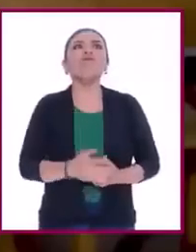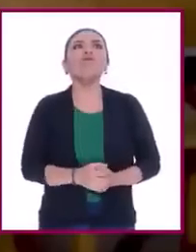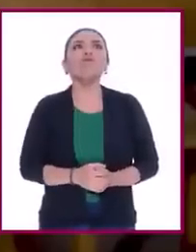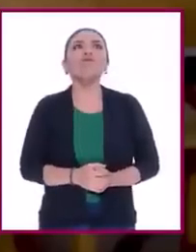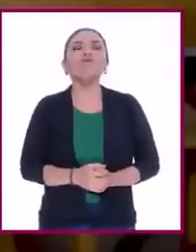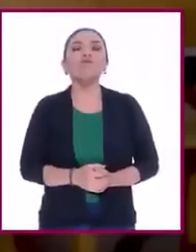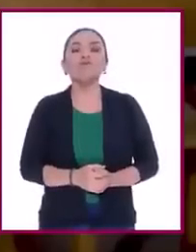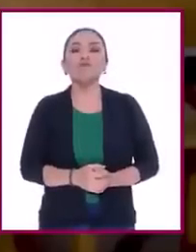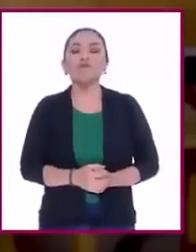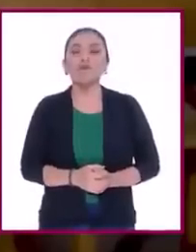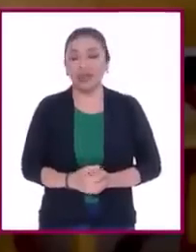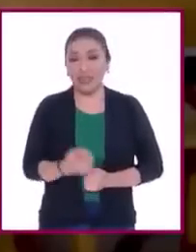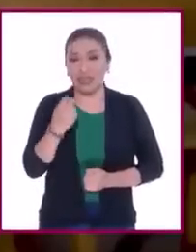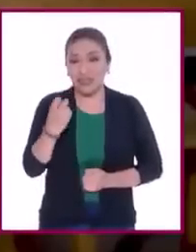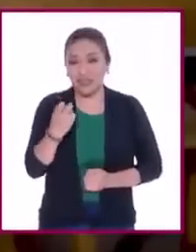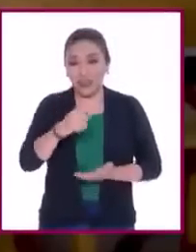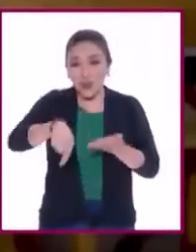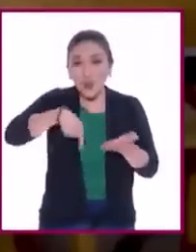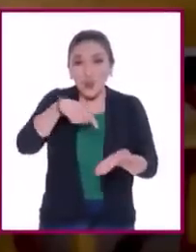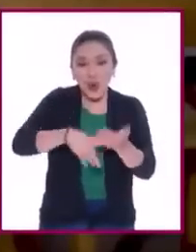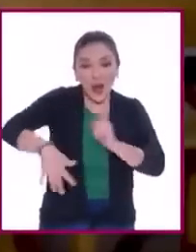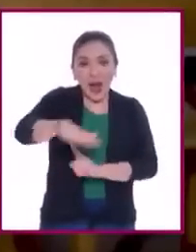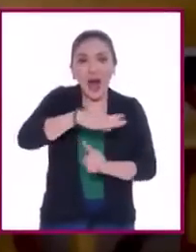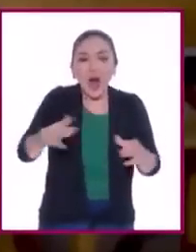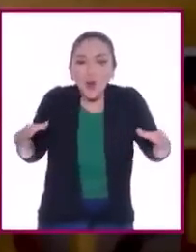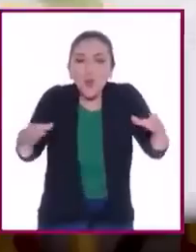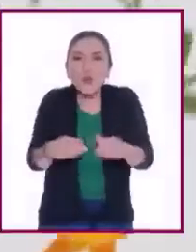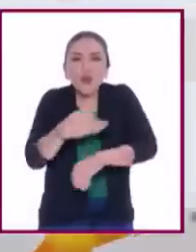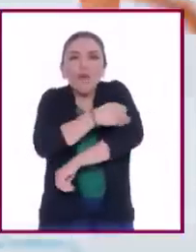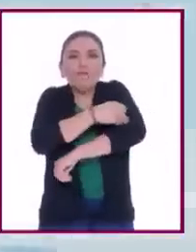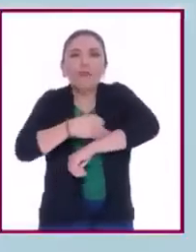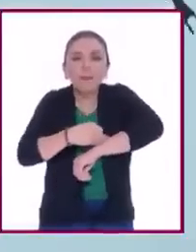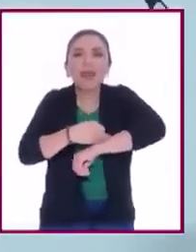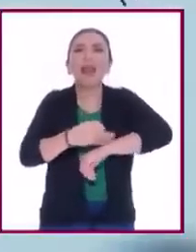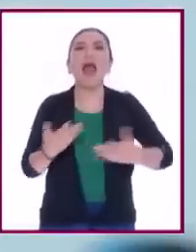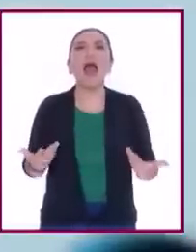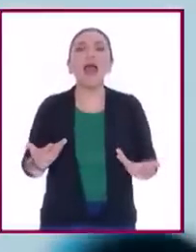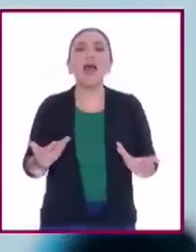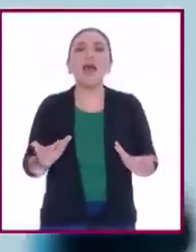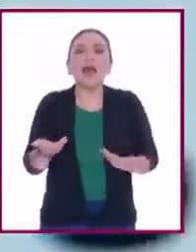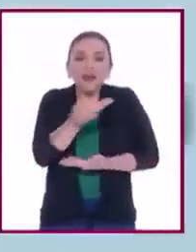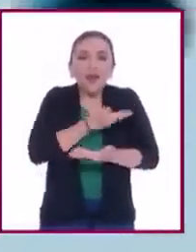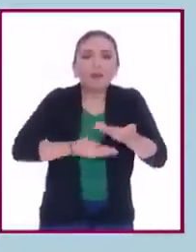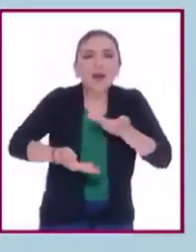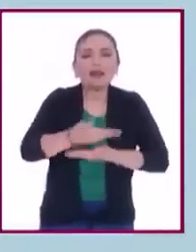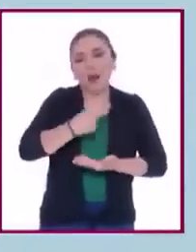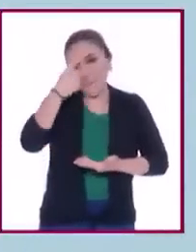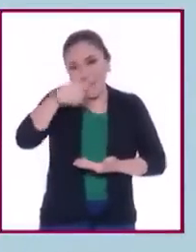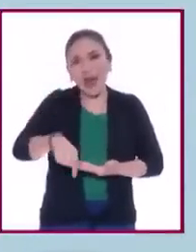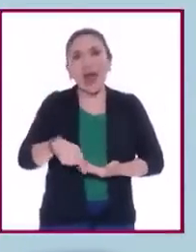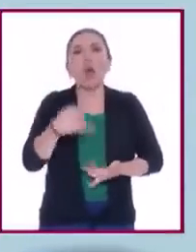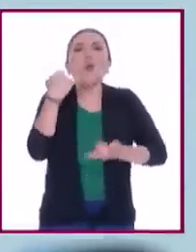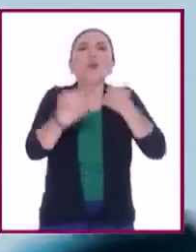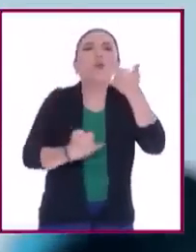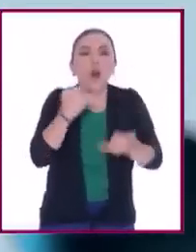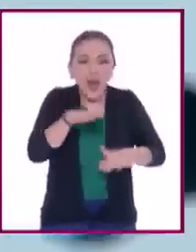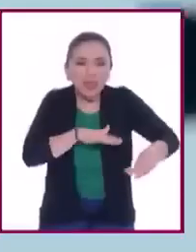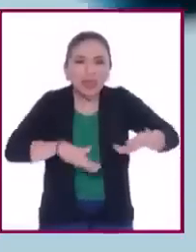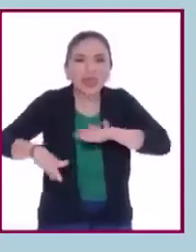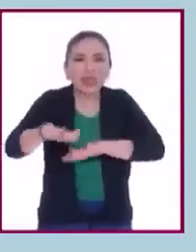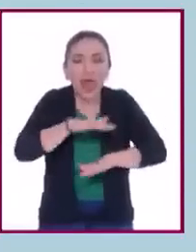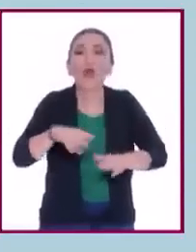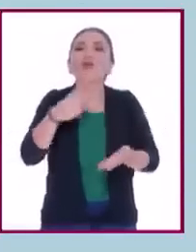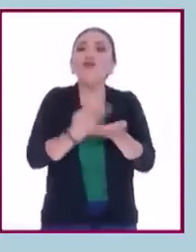este este espacio en el que tienen como familia este espacio de poder jugar